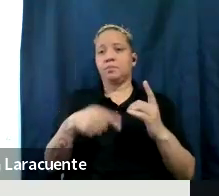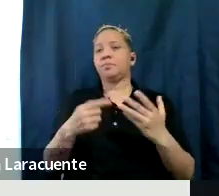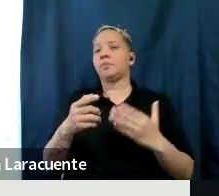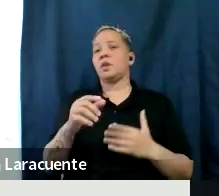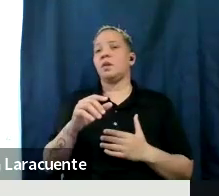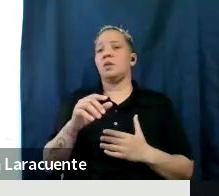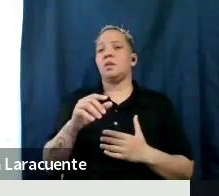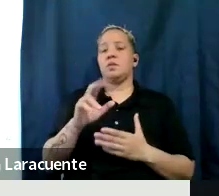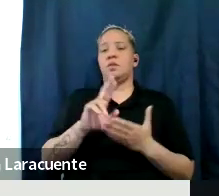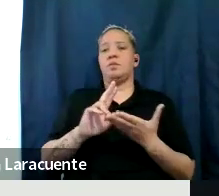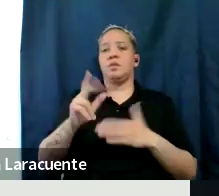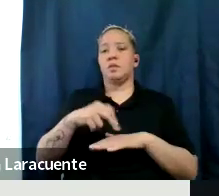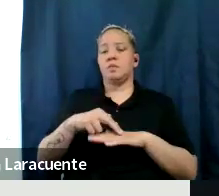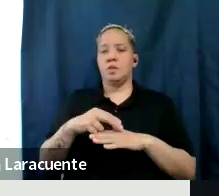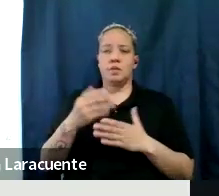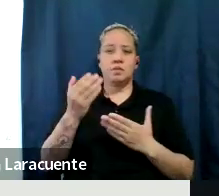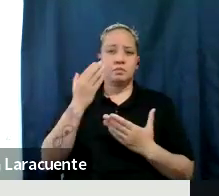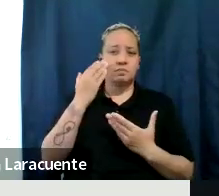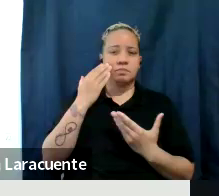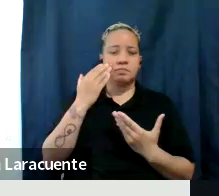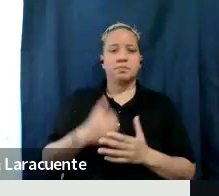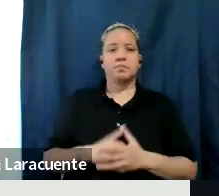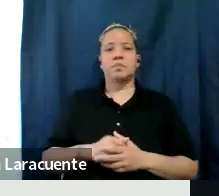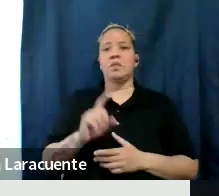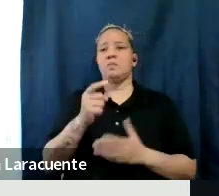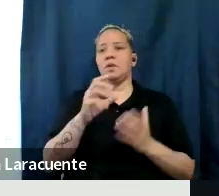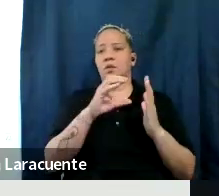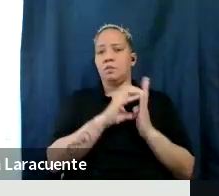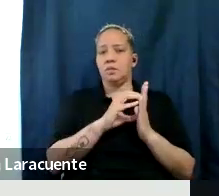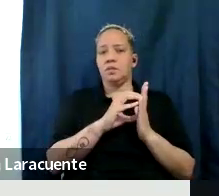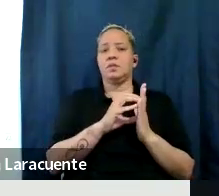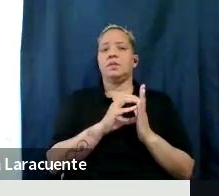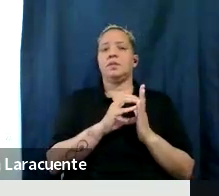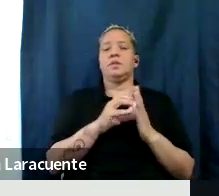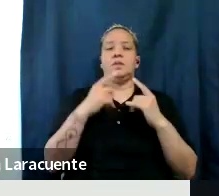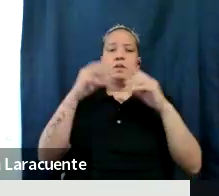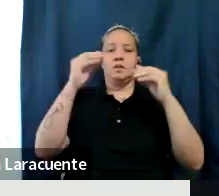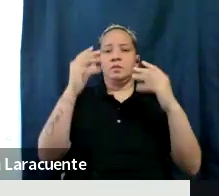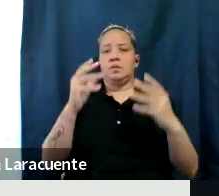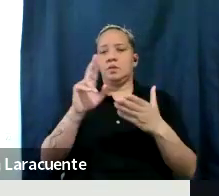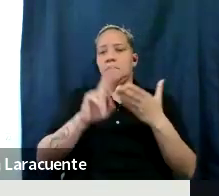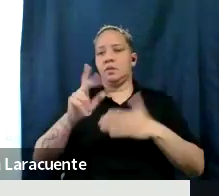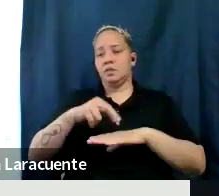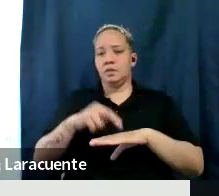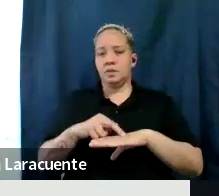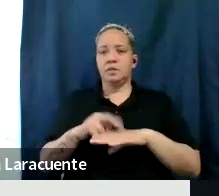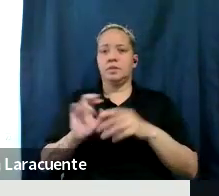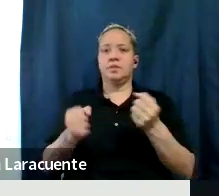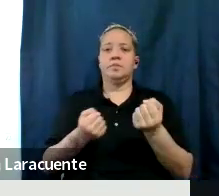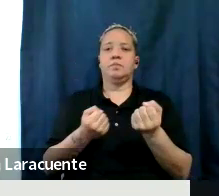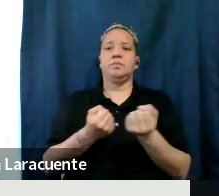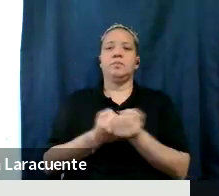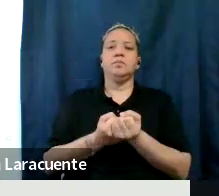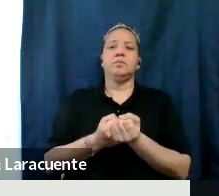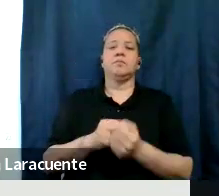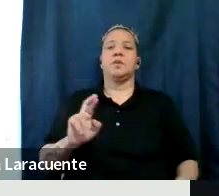sonarán familiares. En el primer párrafo de esta declaración de profesores de la Universidad de Puerto Rico en favor de la